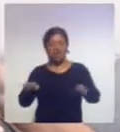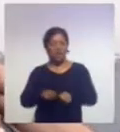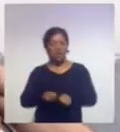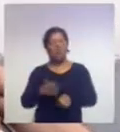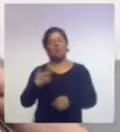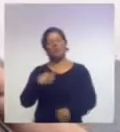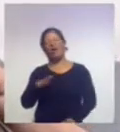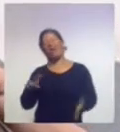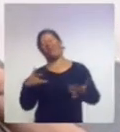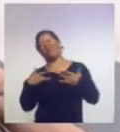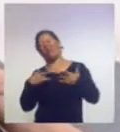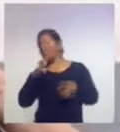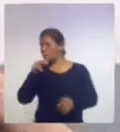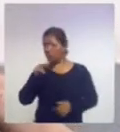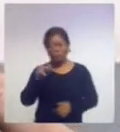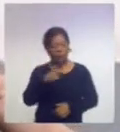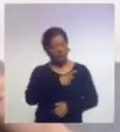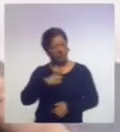brazos,